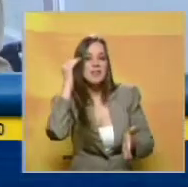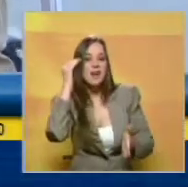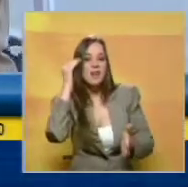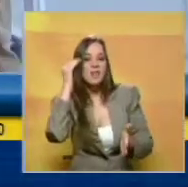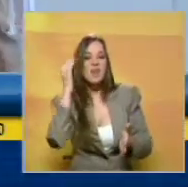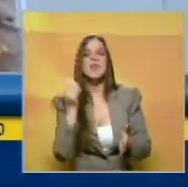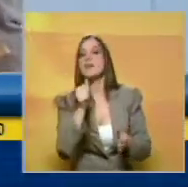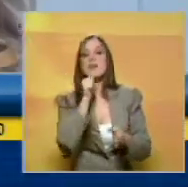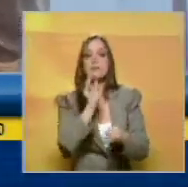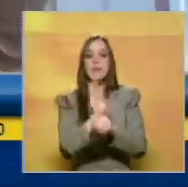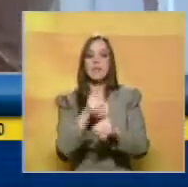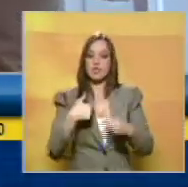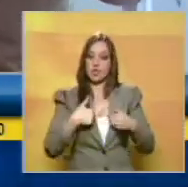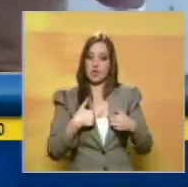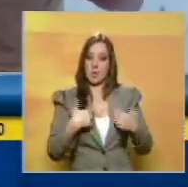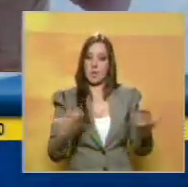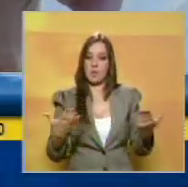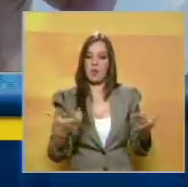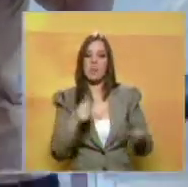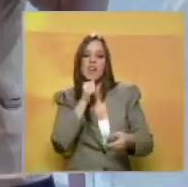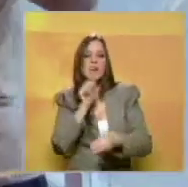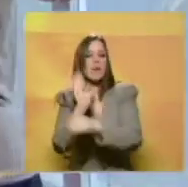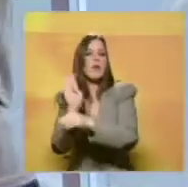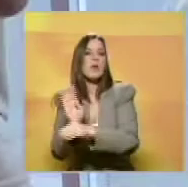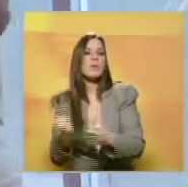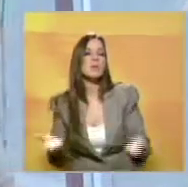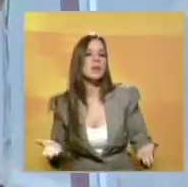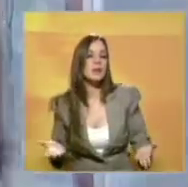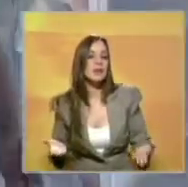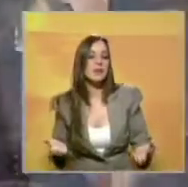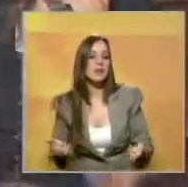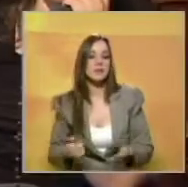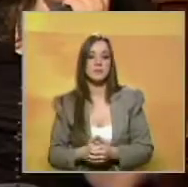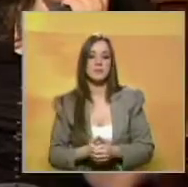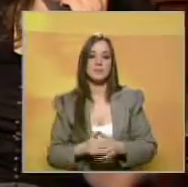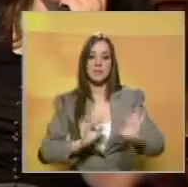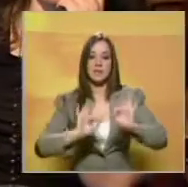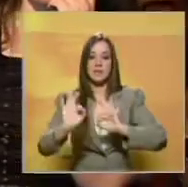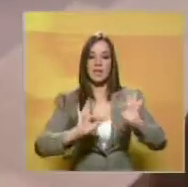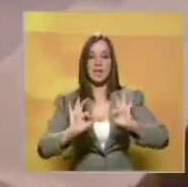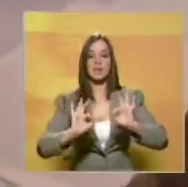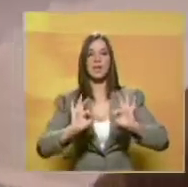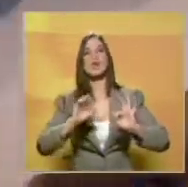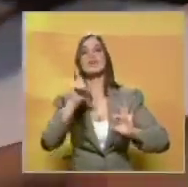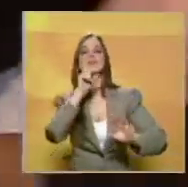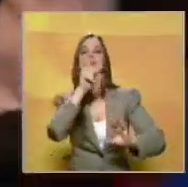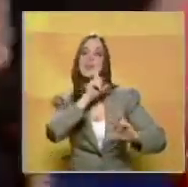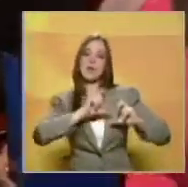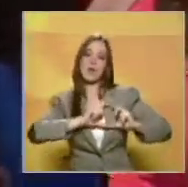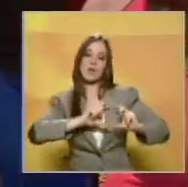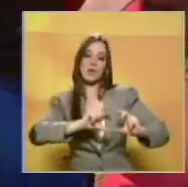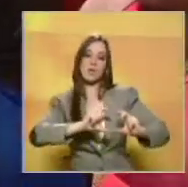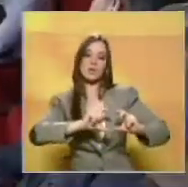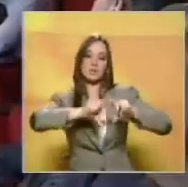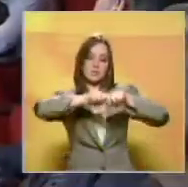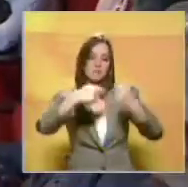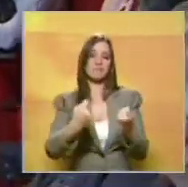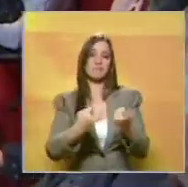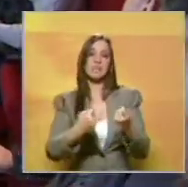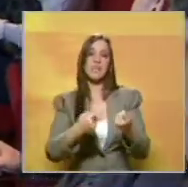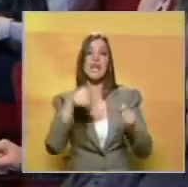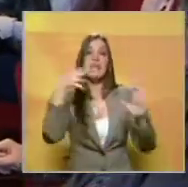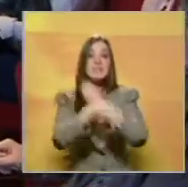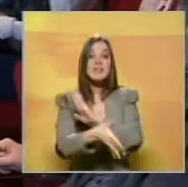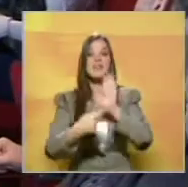pues. ¿De quién más lo voy a proteger? Con la obra Corazones Rotos, la Fundación Más Arte quiere demostrar cómo